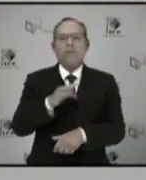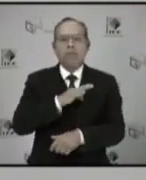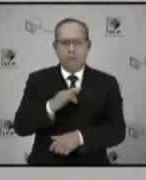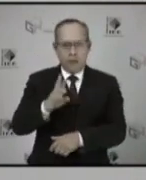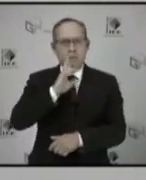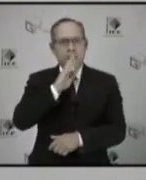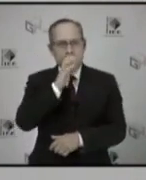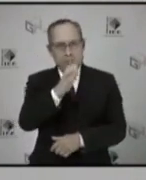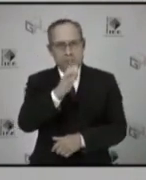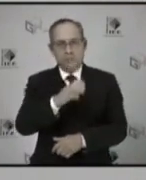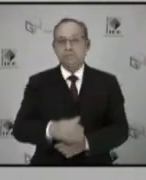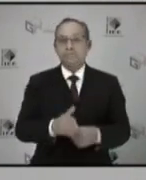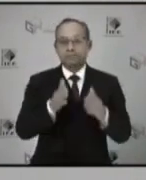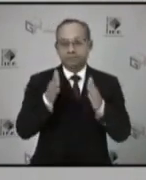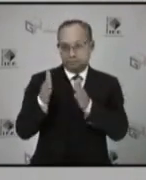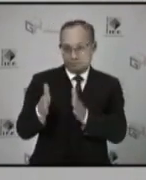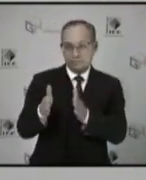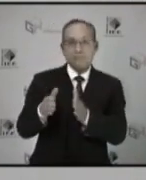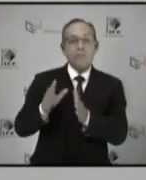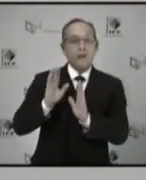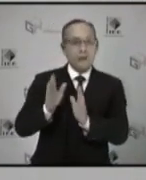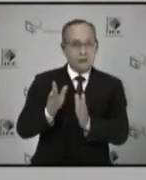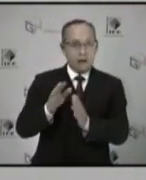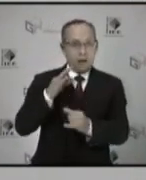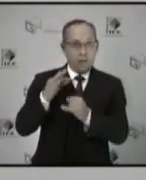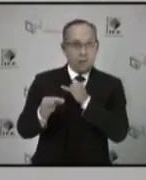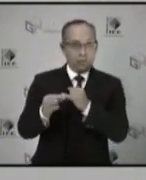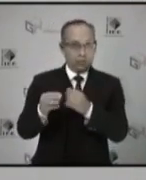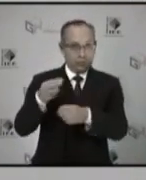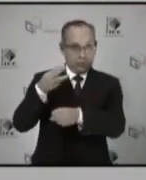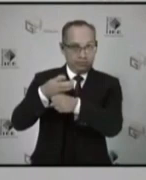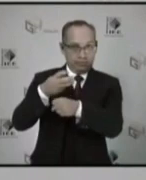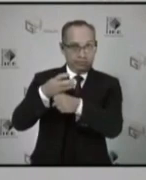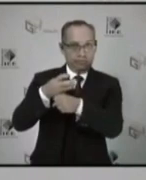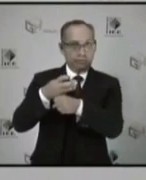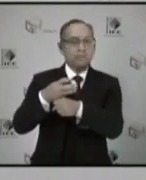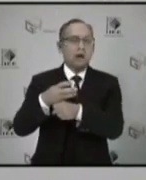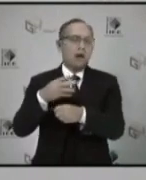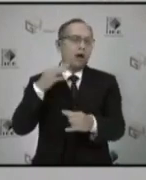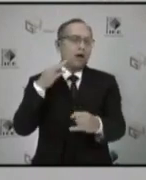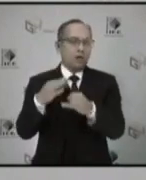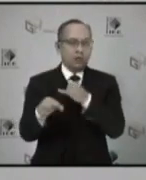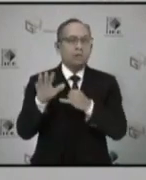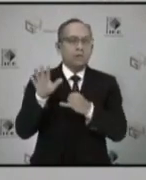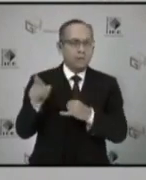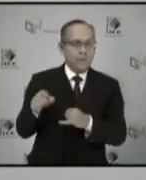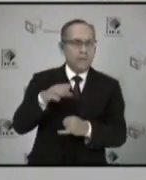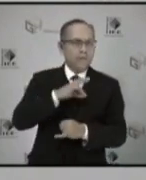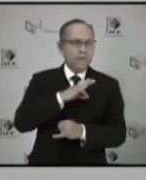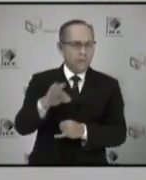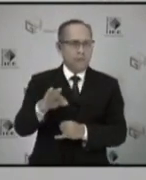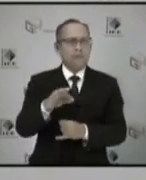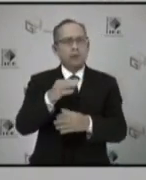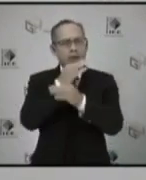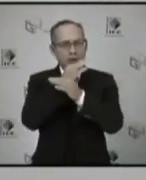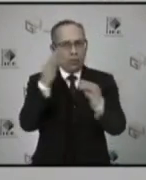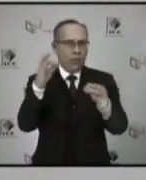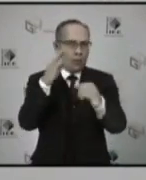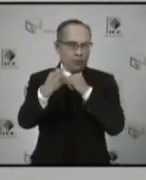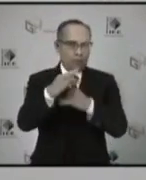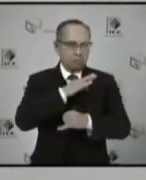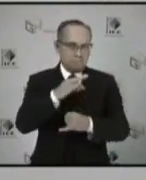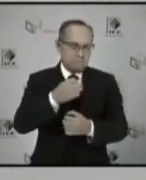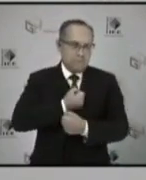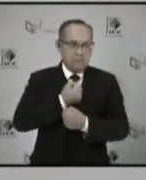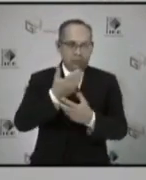tres bloques, entonces se les otorgará un espacio de 3 minutos a cada candidatura para que puedan enviar su mensaje final. Y a continuación